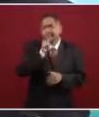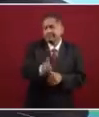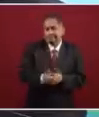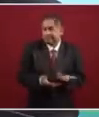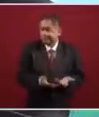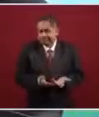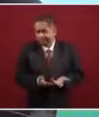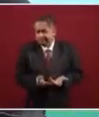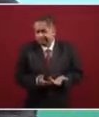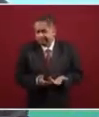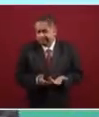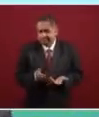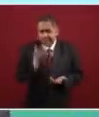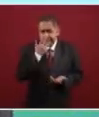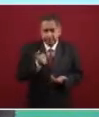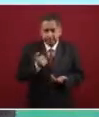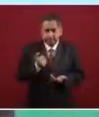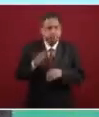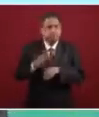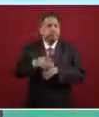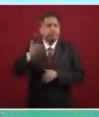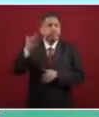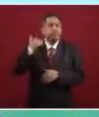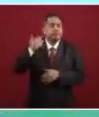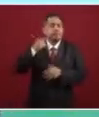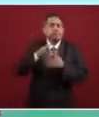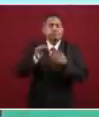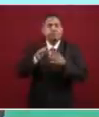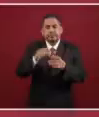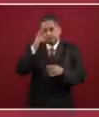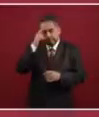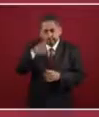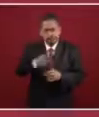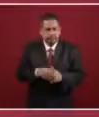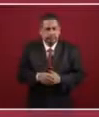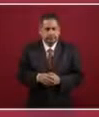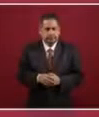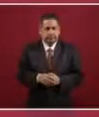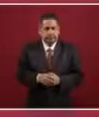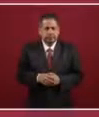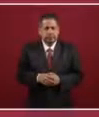sea, porque eran